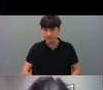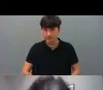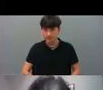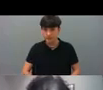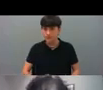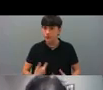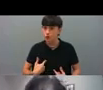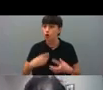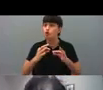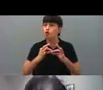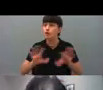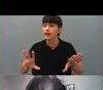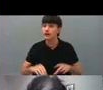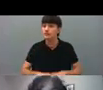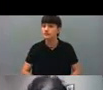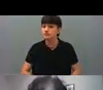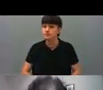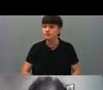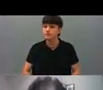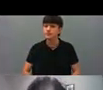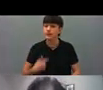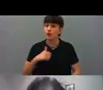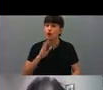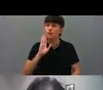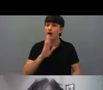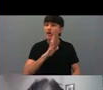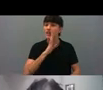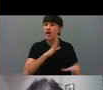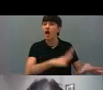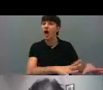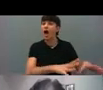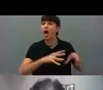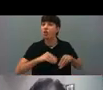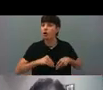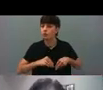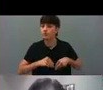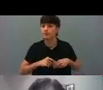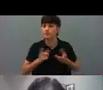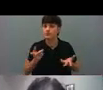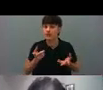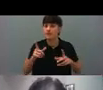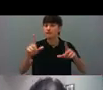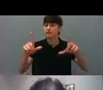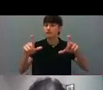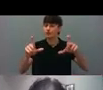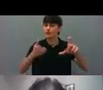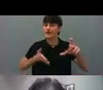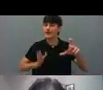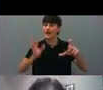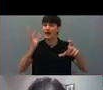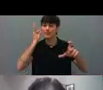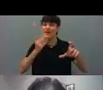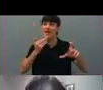soy soltera y soy madre por adopción. En esta foto veis a mi hija Silvia cuando